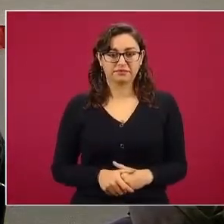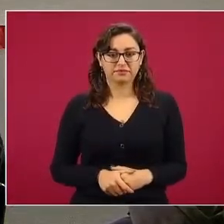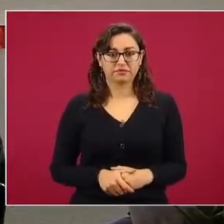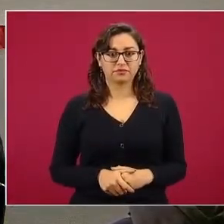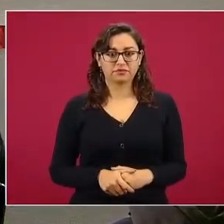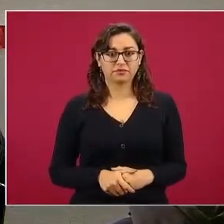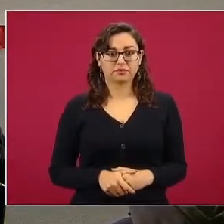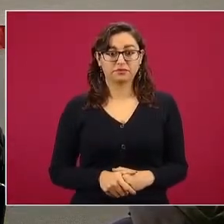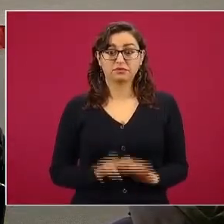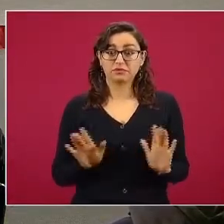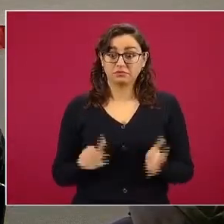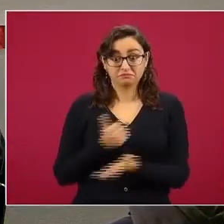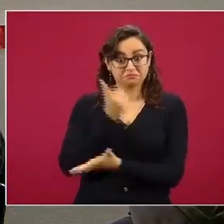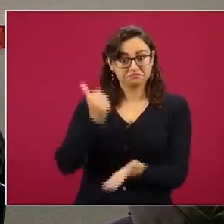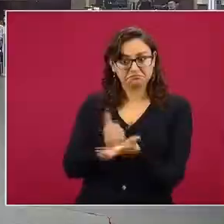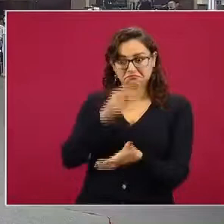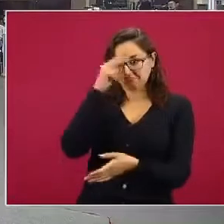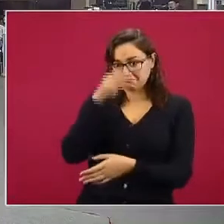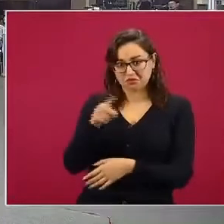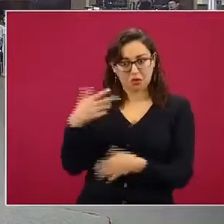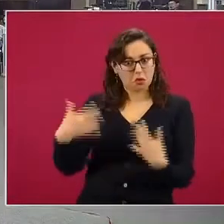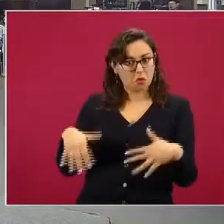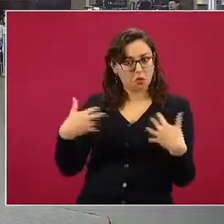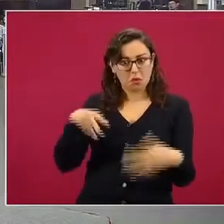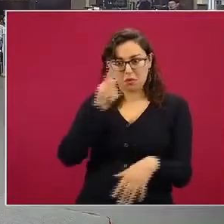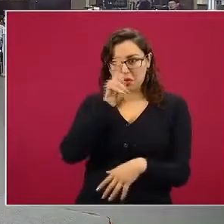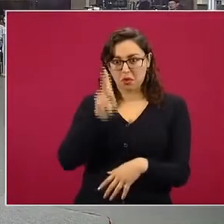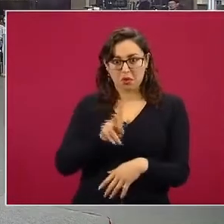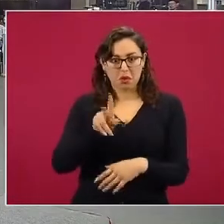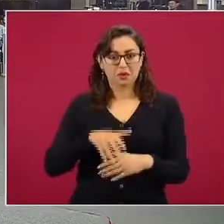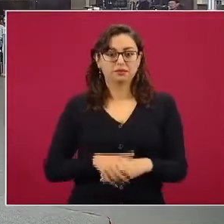Por ejemplo, la Ciudad de México. Síguele.